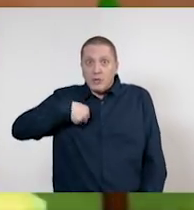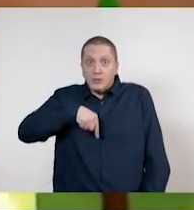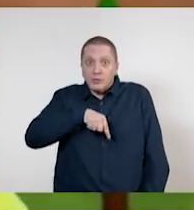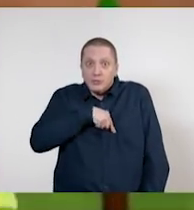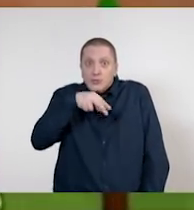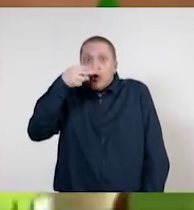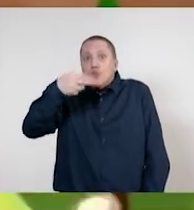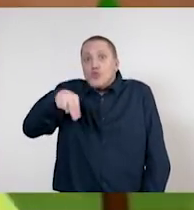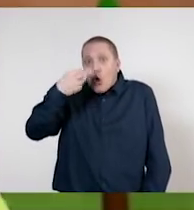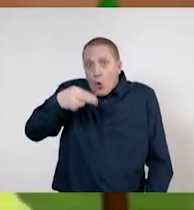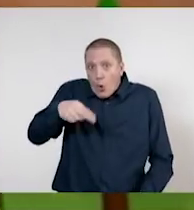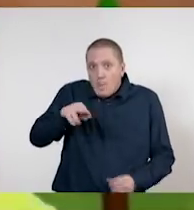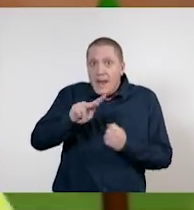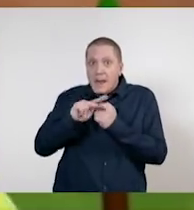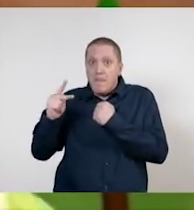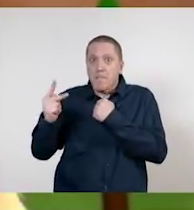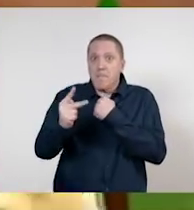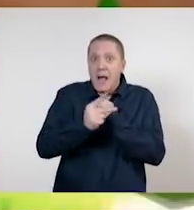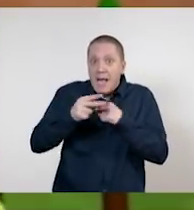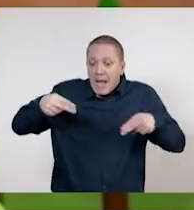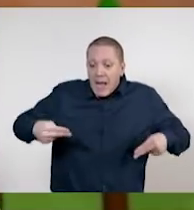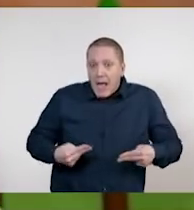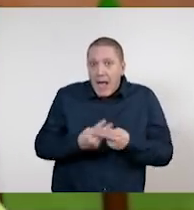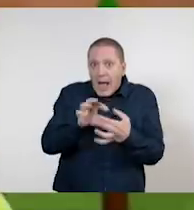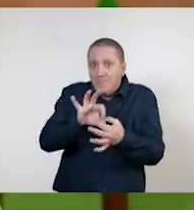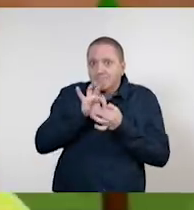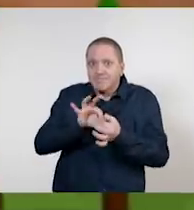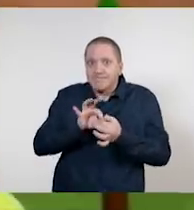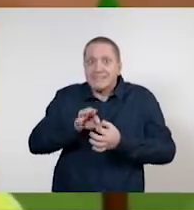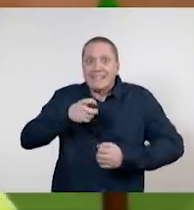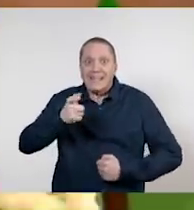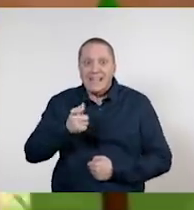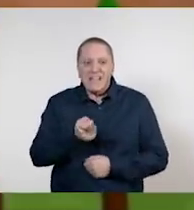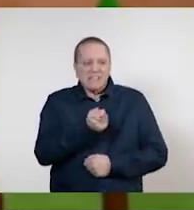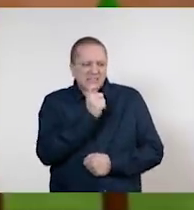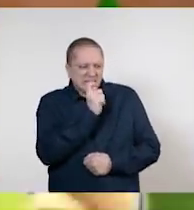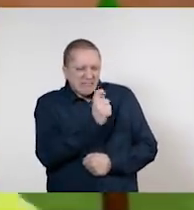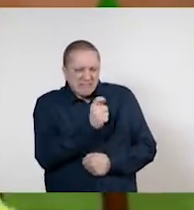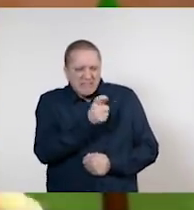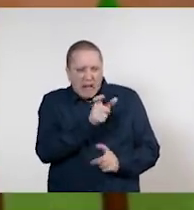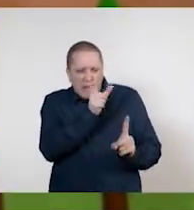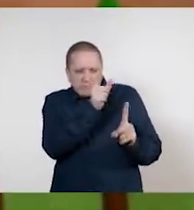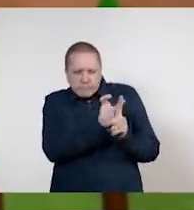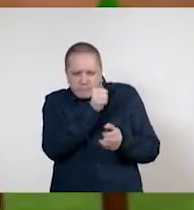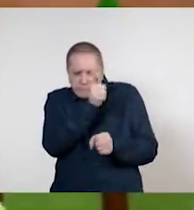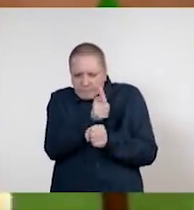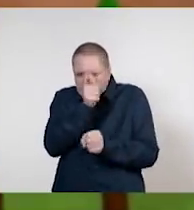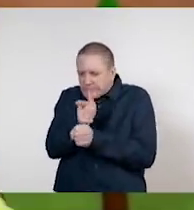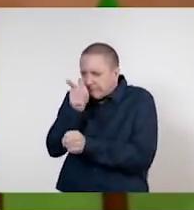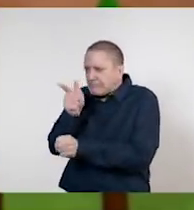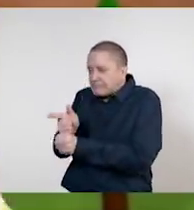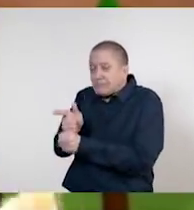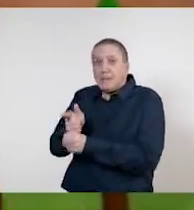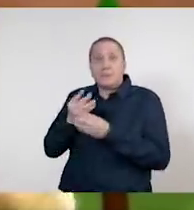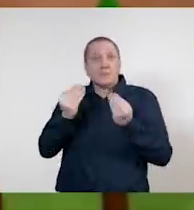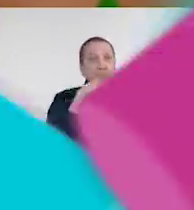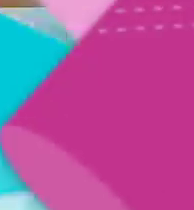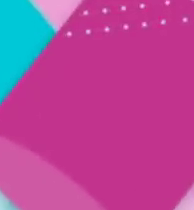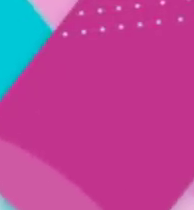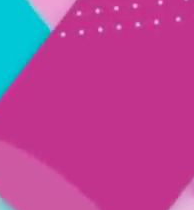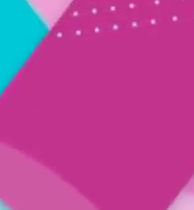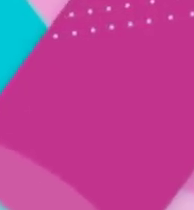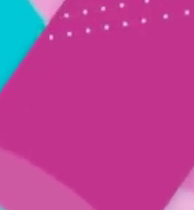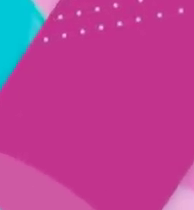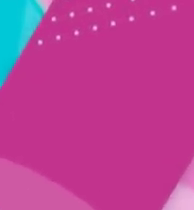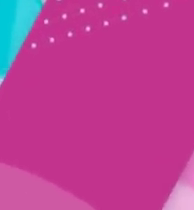nacionalidad. Con nuestro nombre y nuestra nacionalidad nos podemos distinguir fácilmente y hacer muchas cosas.